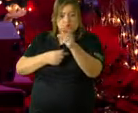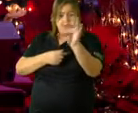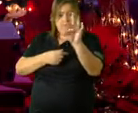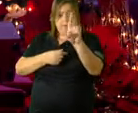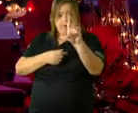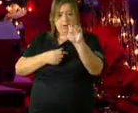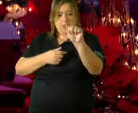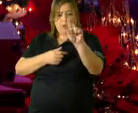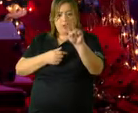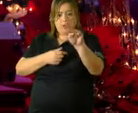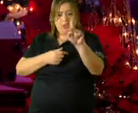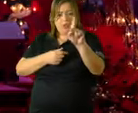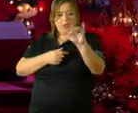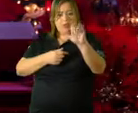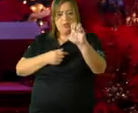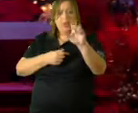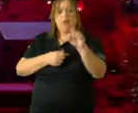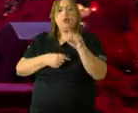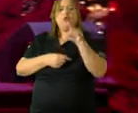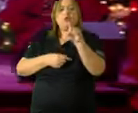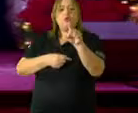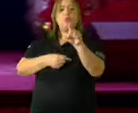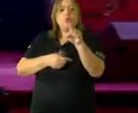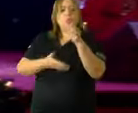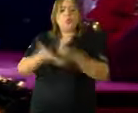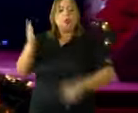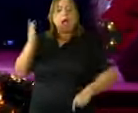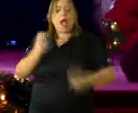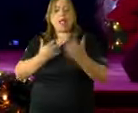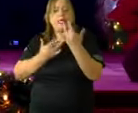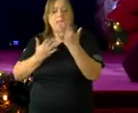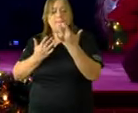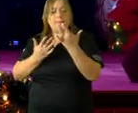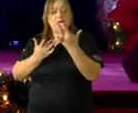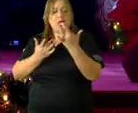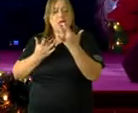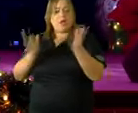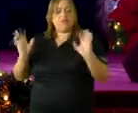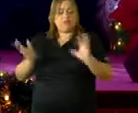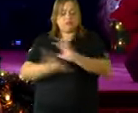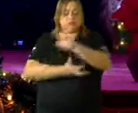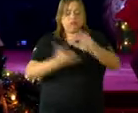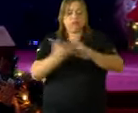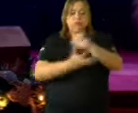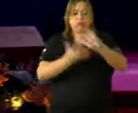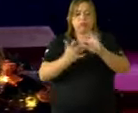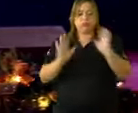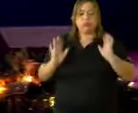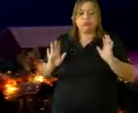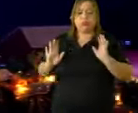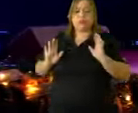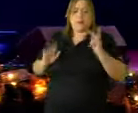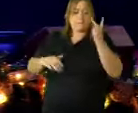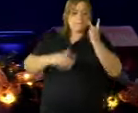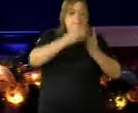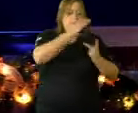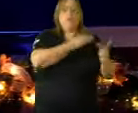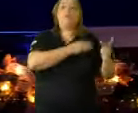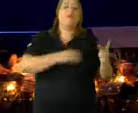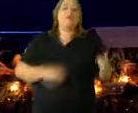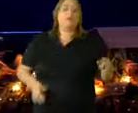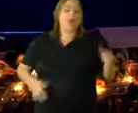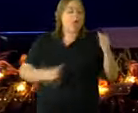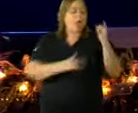esperas? ¿Qué es lo que esperamos? ¿Una calamidad? ¿Una catástrofe? Hay gente que buscan esas profecías que salen en el